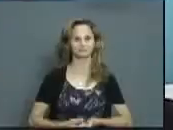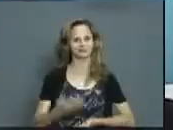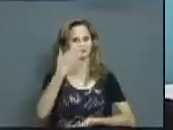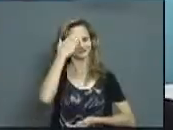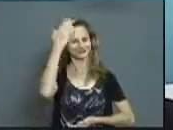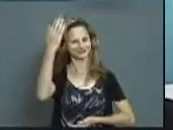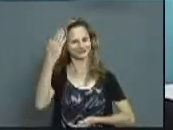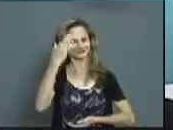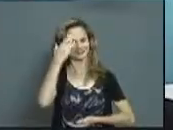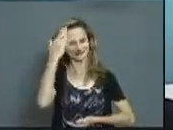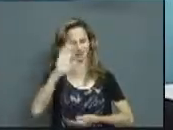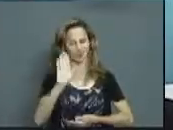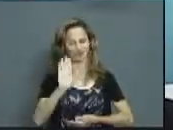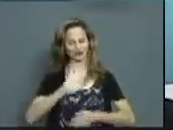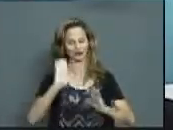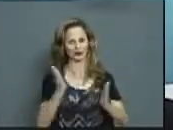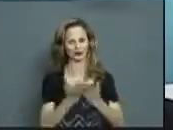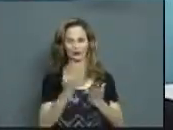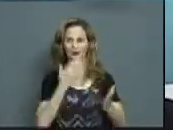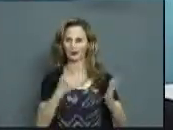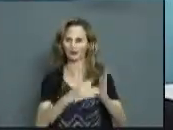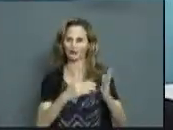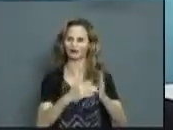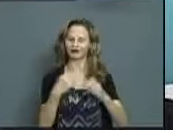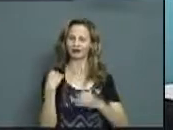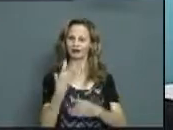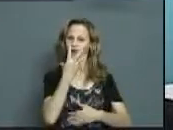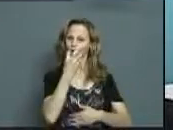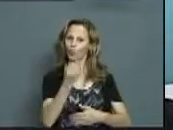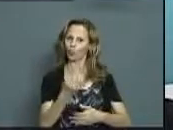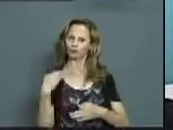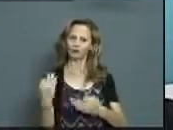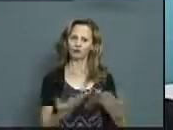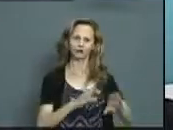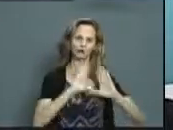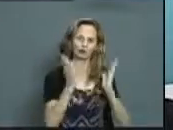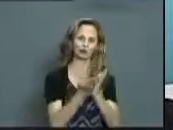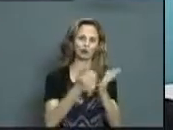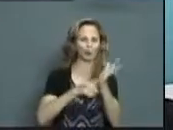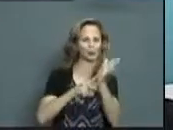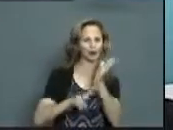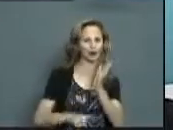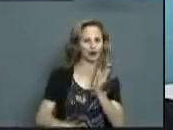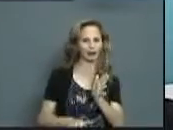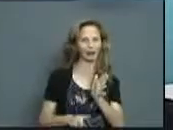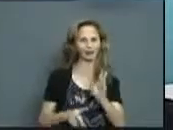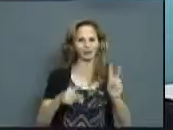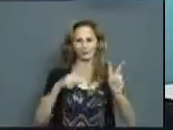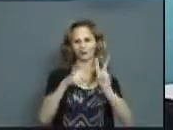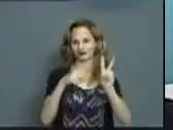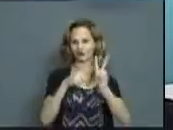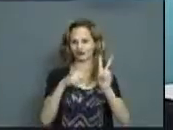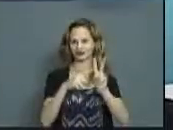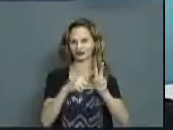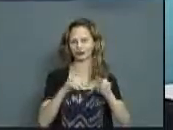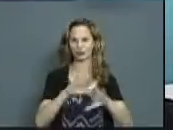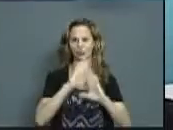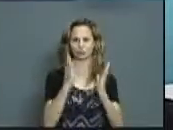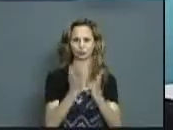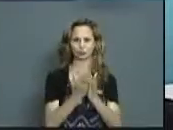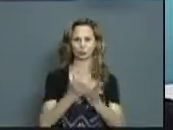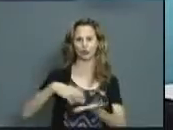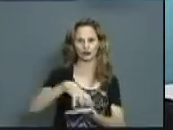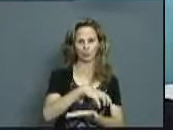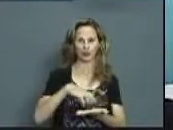¿qué tal? Muy buenas tardes. Qué placer nuevamente saludarlo a través de la señal de Telecristal para toda nuestra provincia y también un poco más allá, en vivo